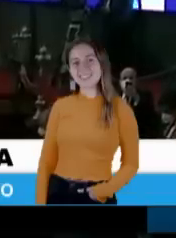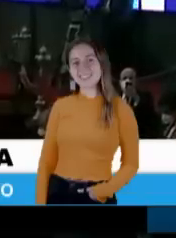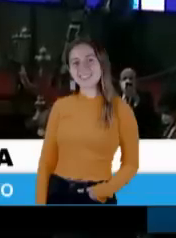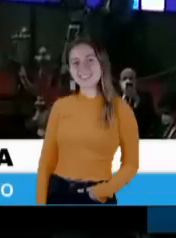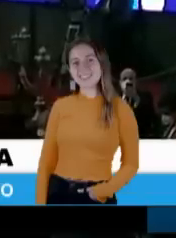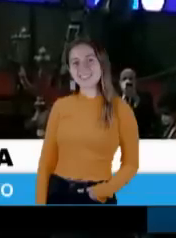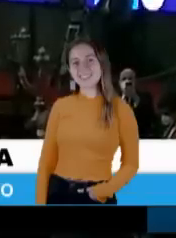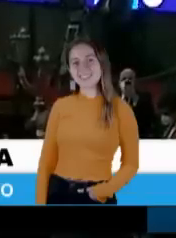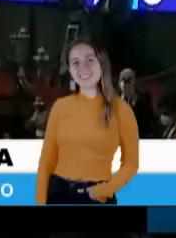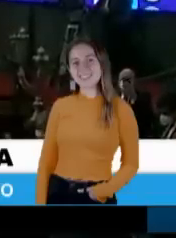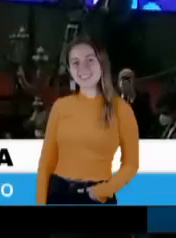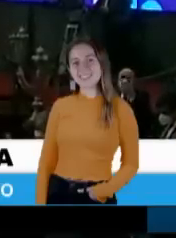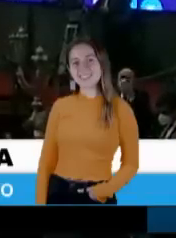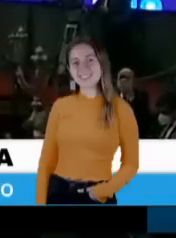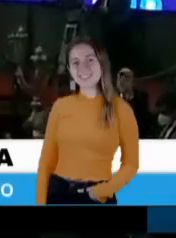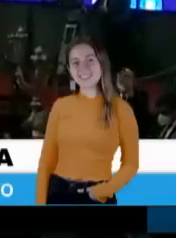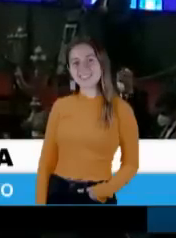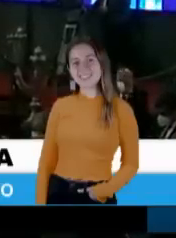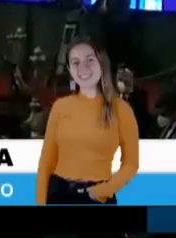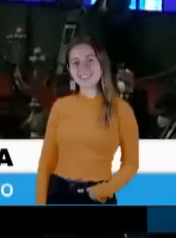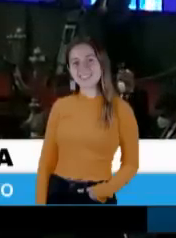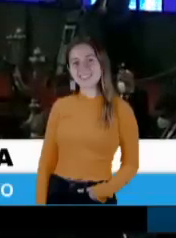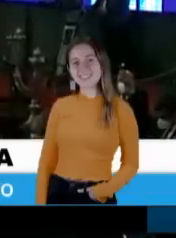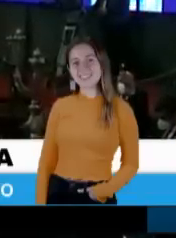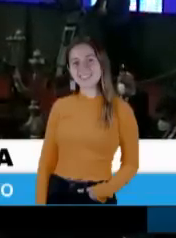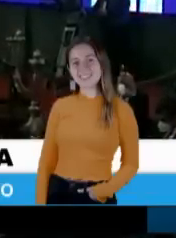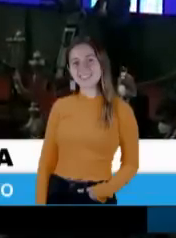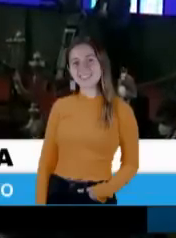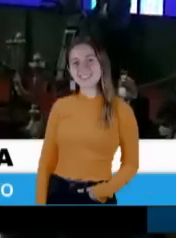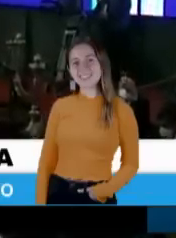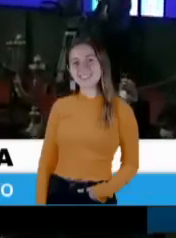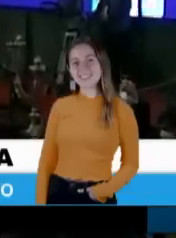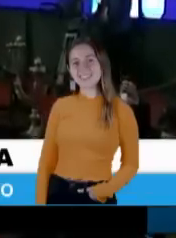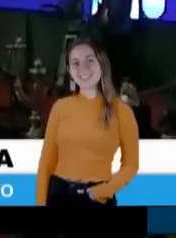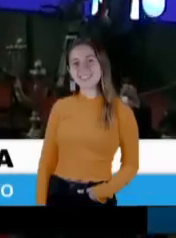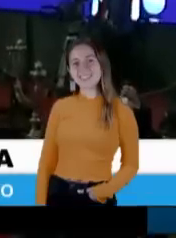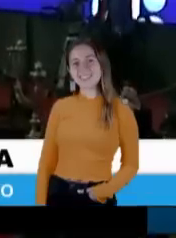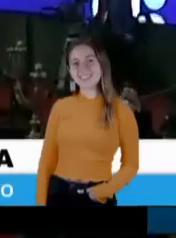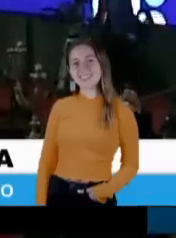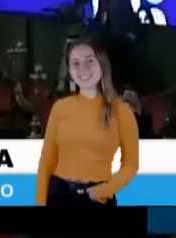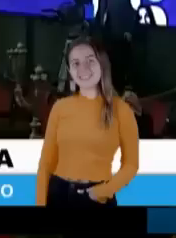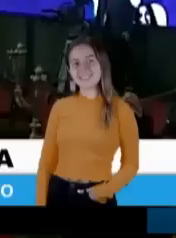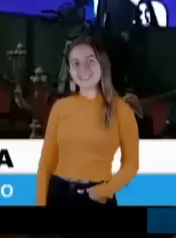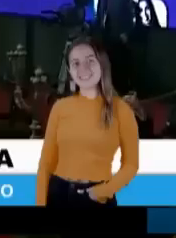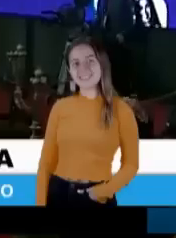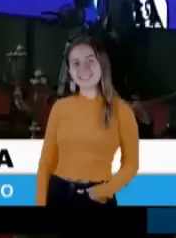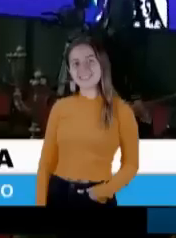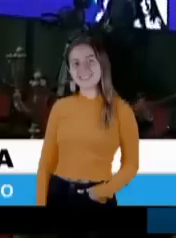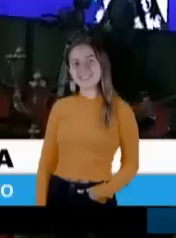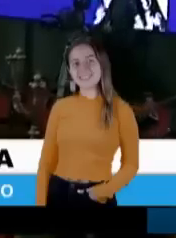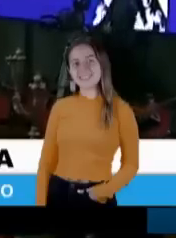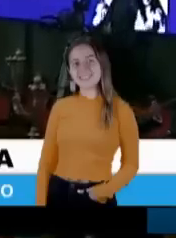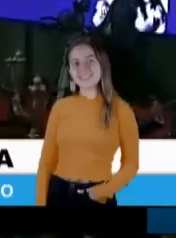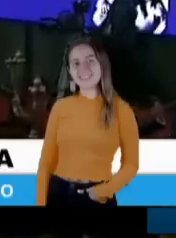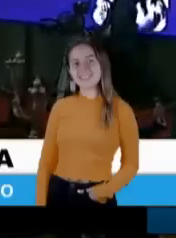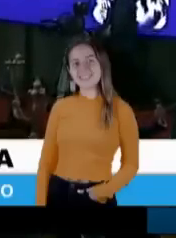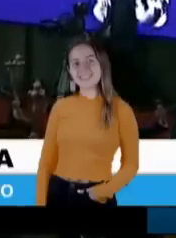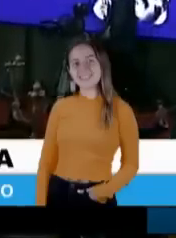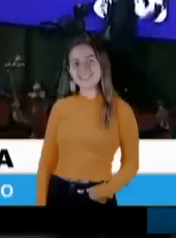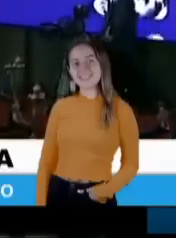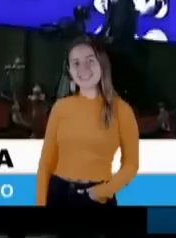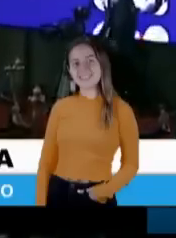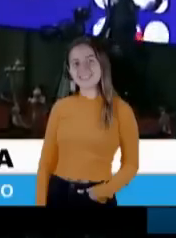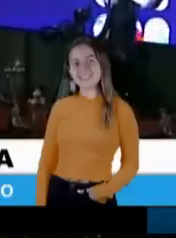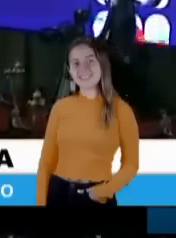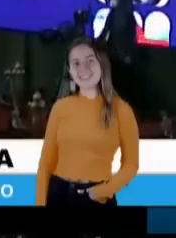posturas. Lo escuchábamos, son varias las figuras políticas que durante la jornada de ayer y con el paso de los días también van a comenzar a definir sus